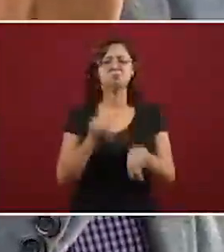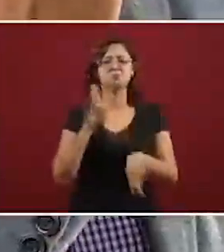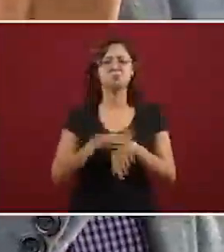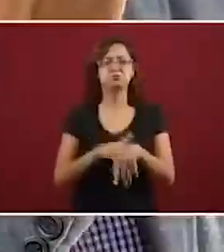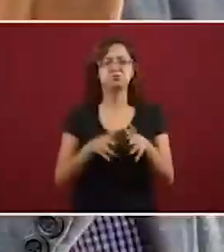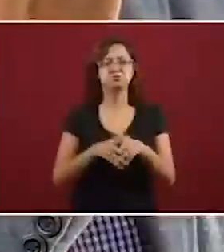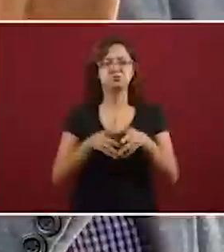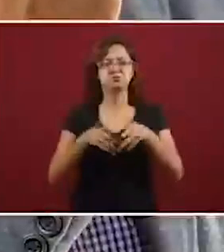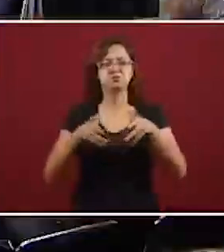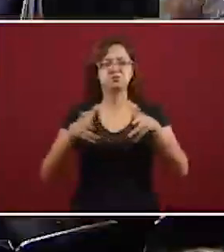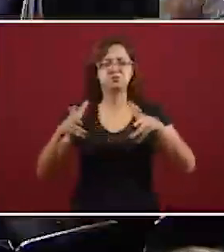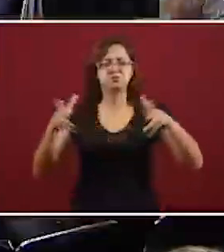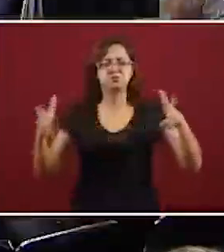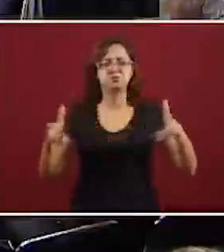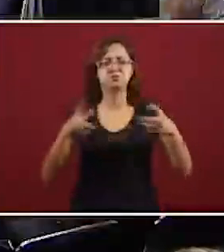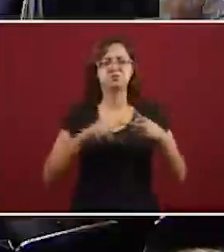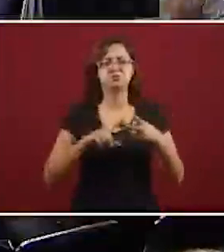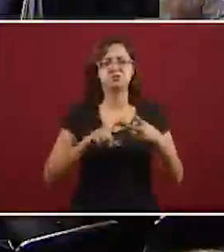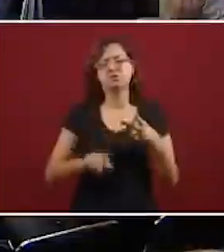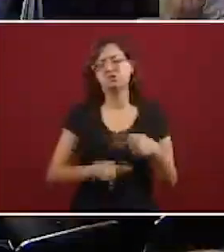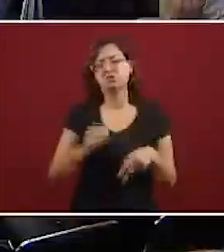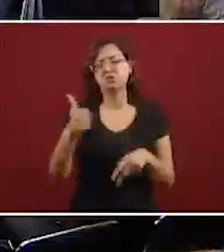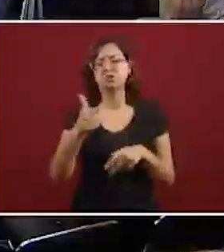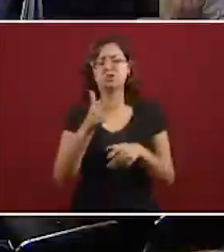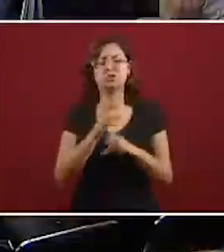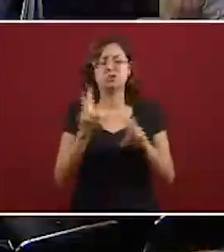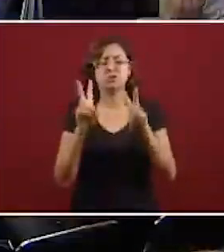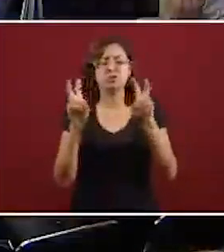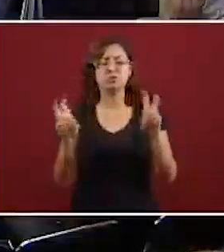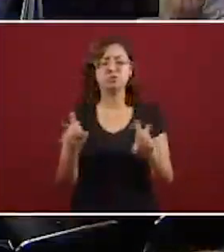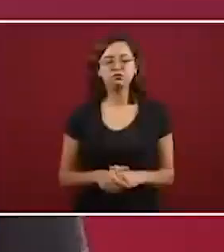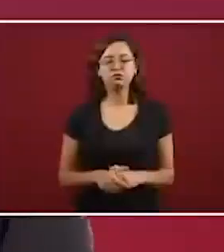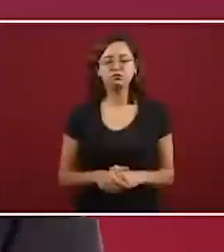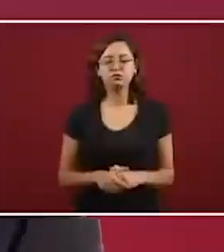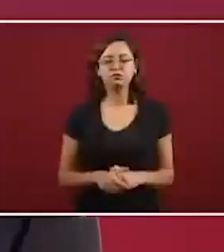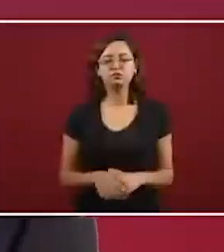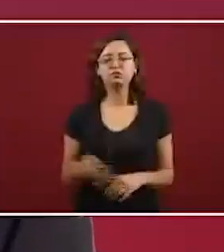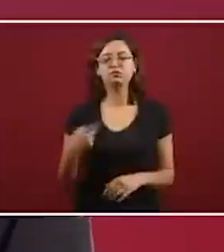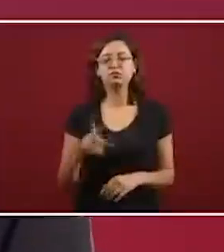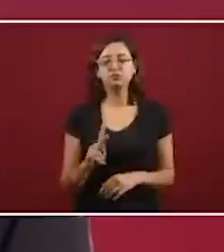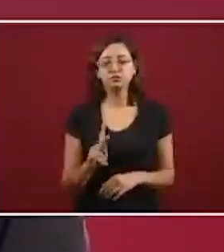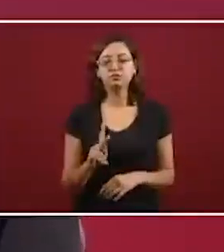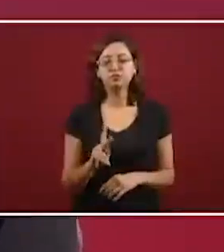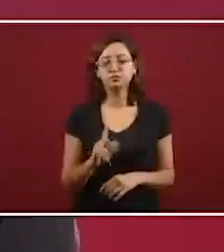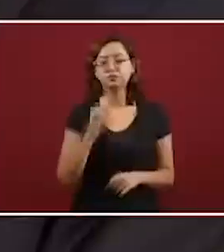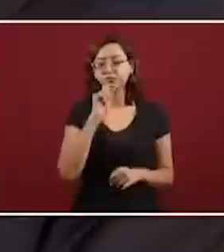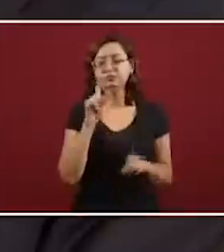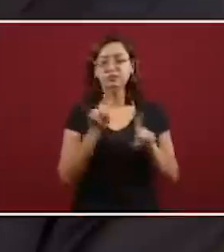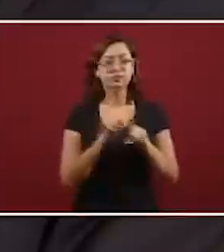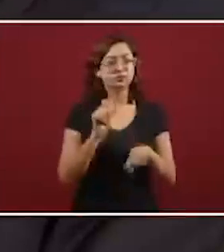y a otras drogas, ¿no? En ese momento el presidente da su respuesta,